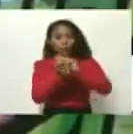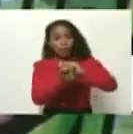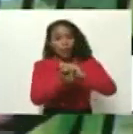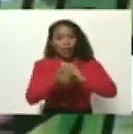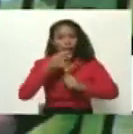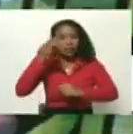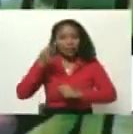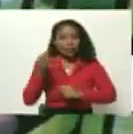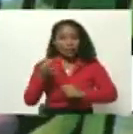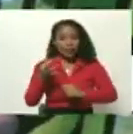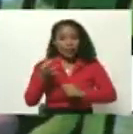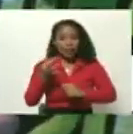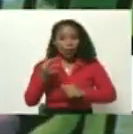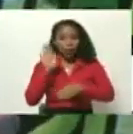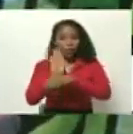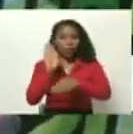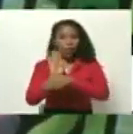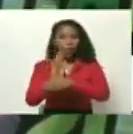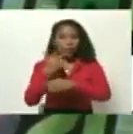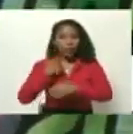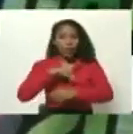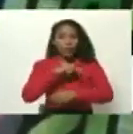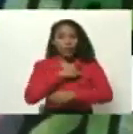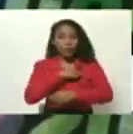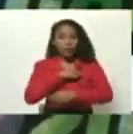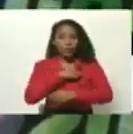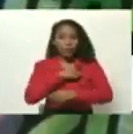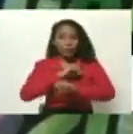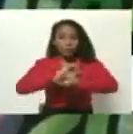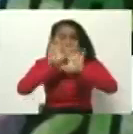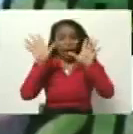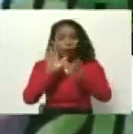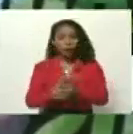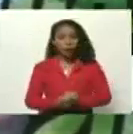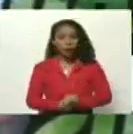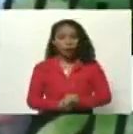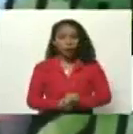geopolítica, preservando nuestras convicciones